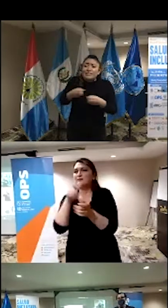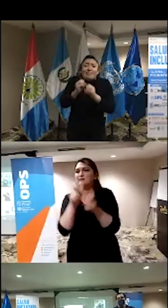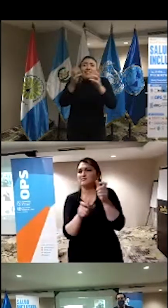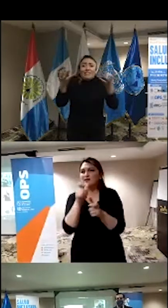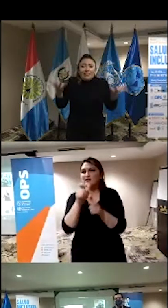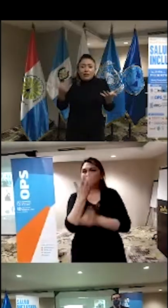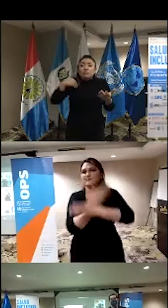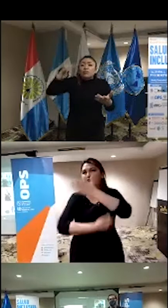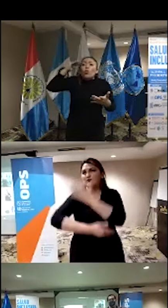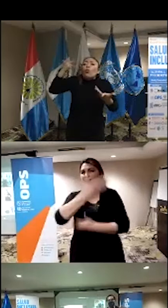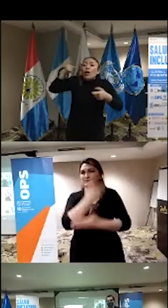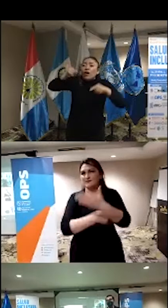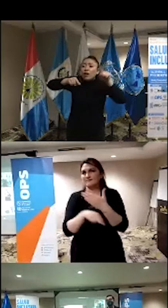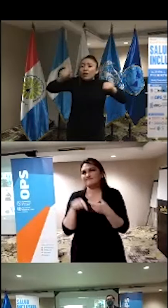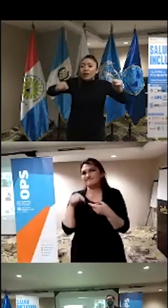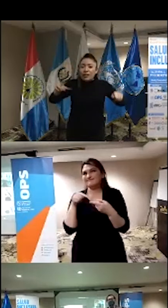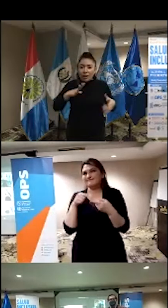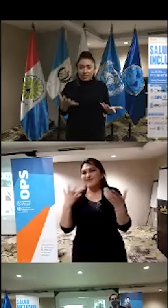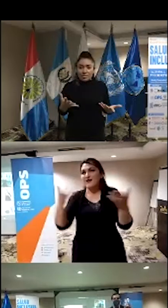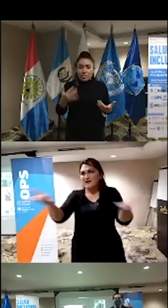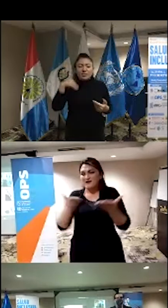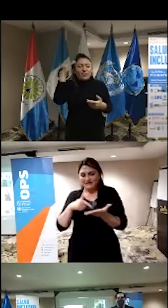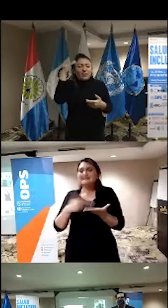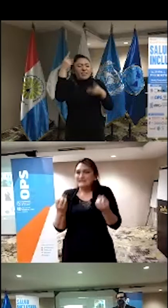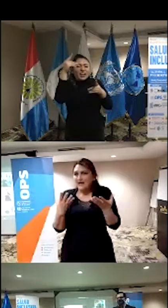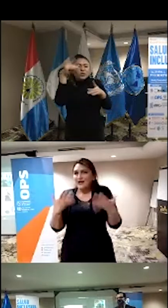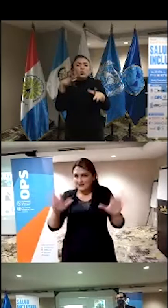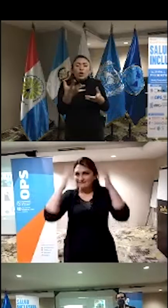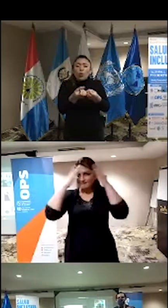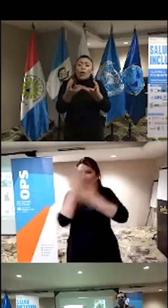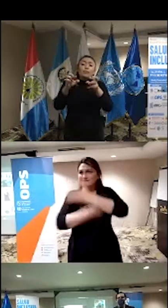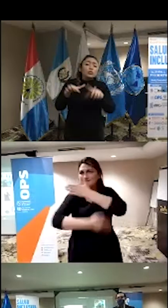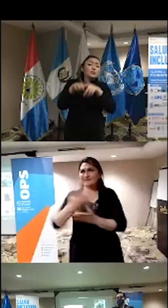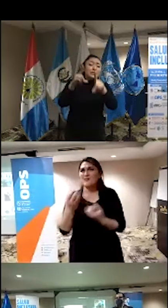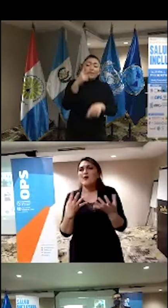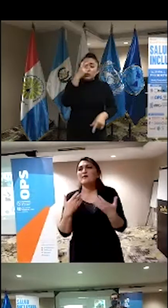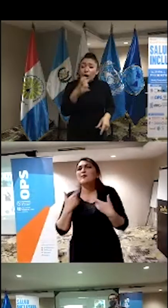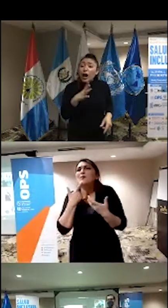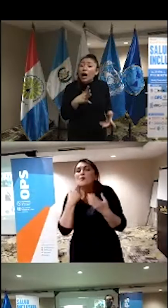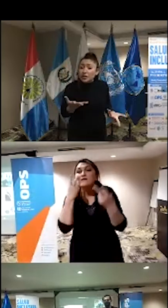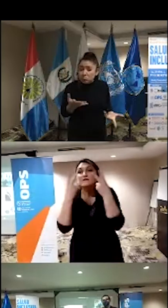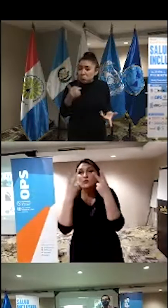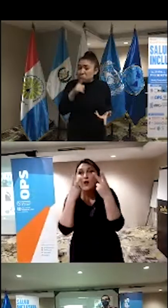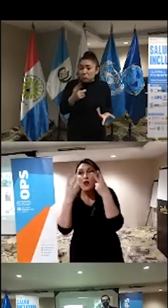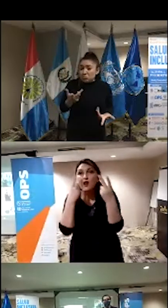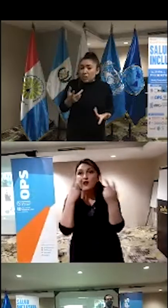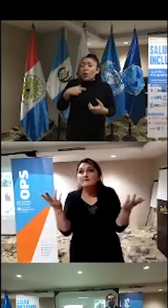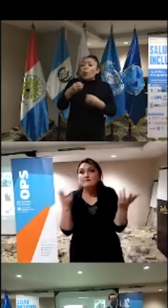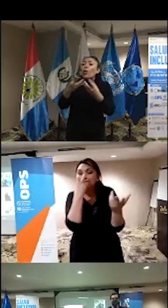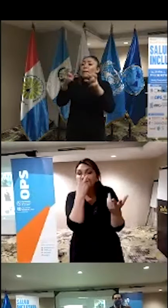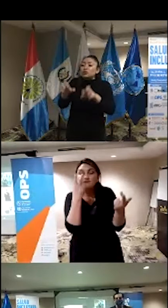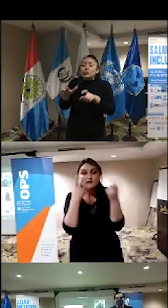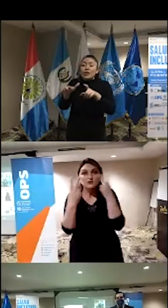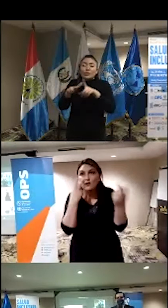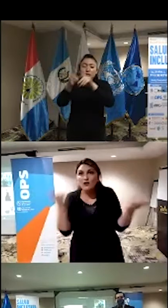ser retóricos en manejar los datos, en saber incluso cuántas personas con discapacidad visual, física, intelectual, etcétera.